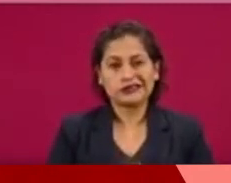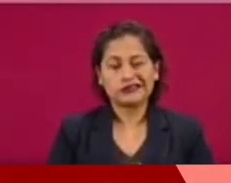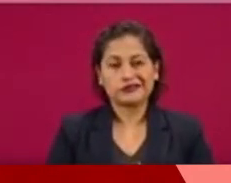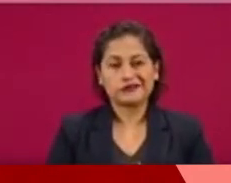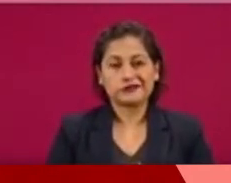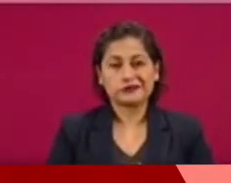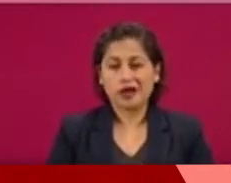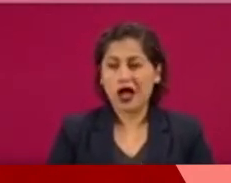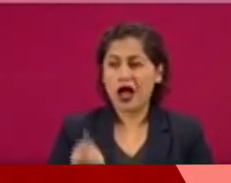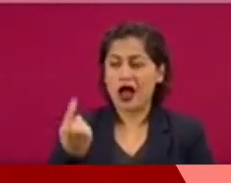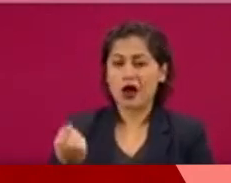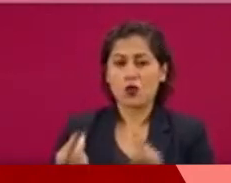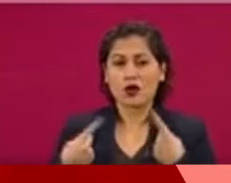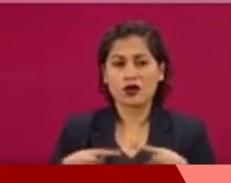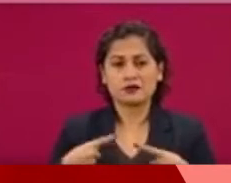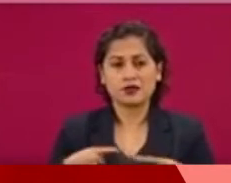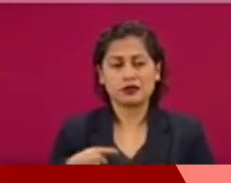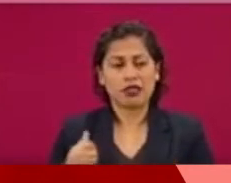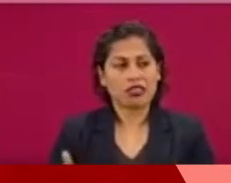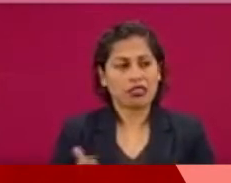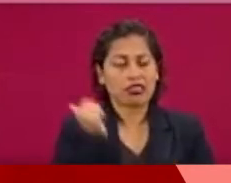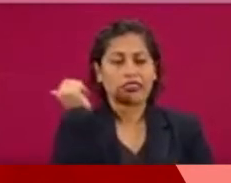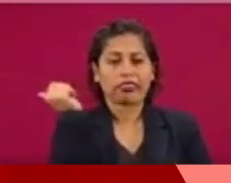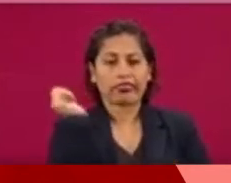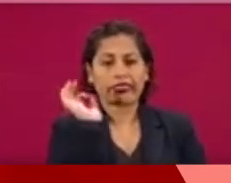sopilotes o se padezca